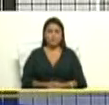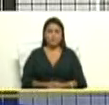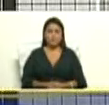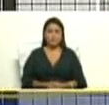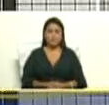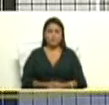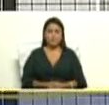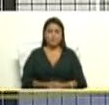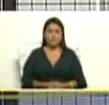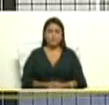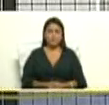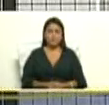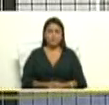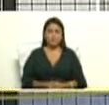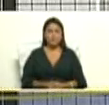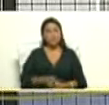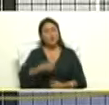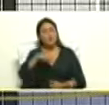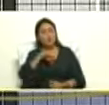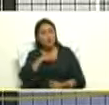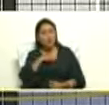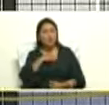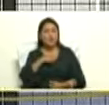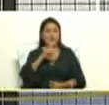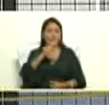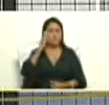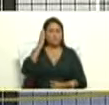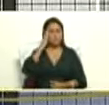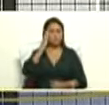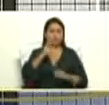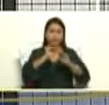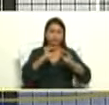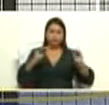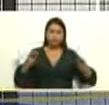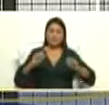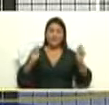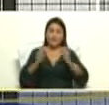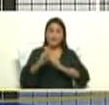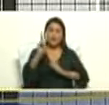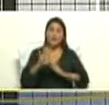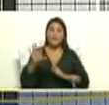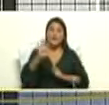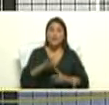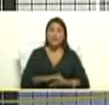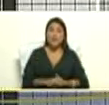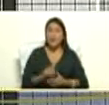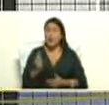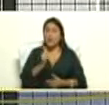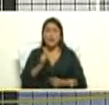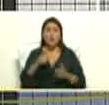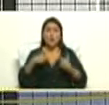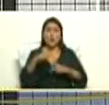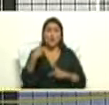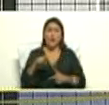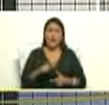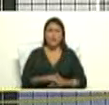conservación nosotros tenemos que ser la mayor fuerza de transformación de Venezuela dónde estemos